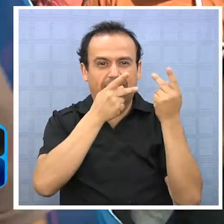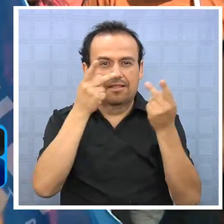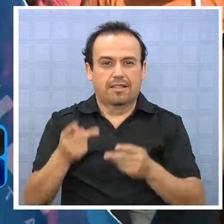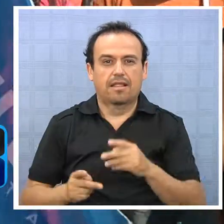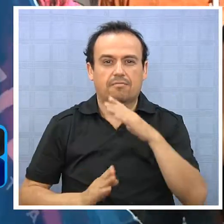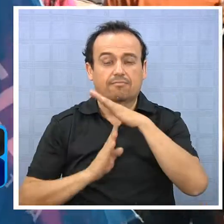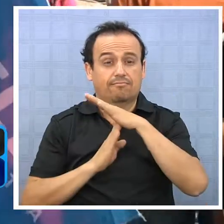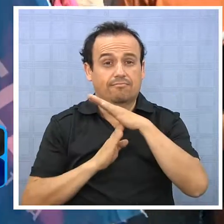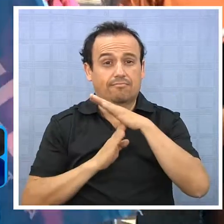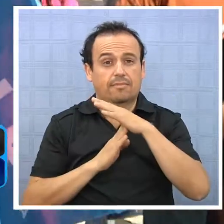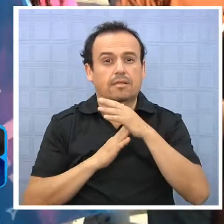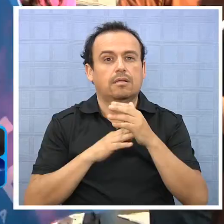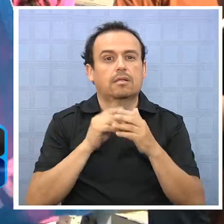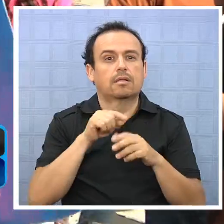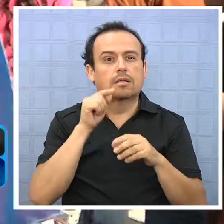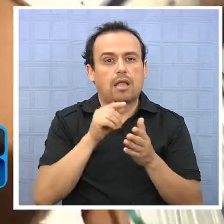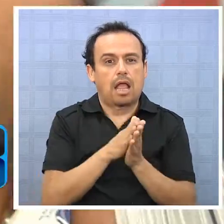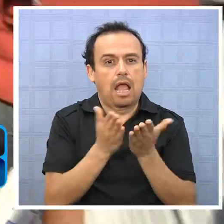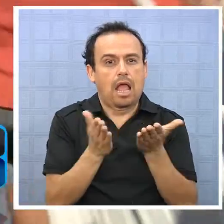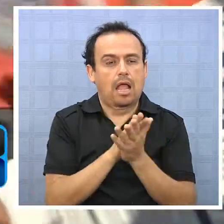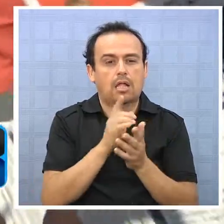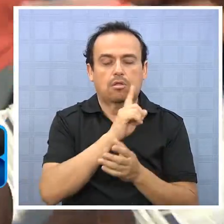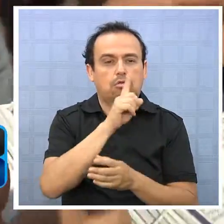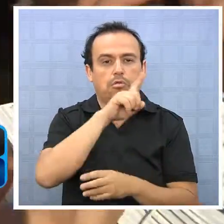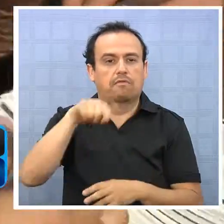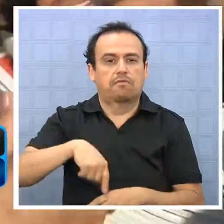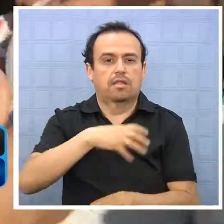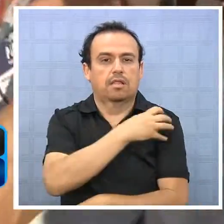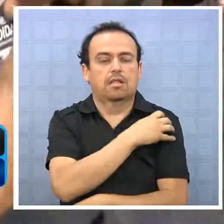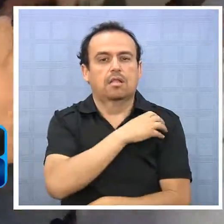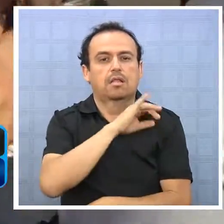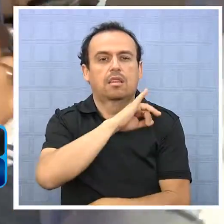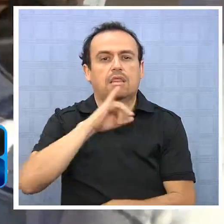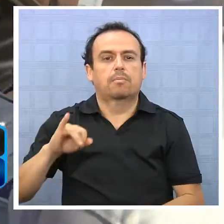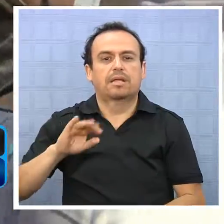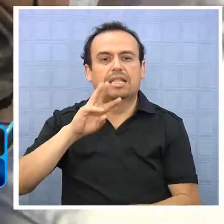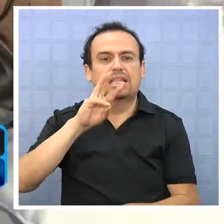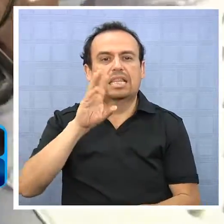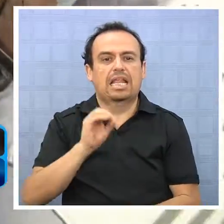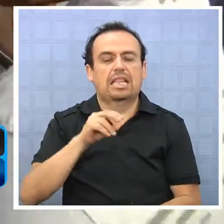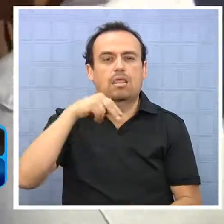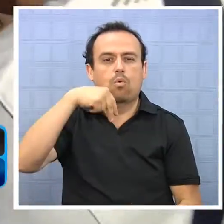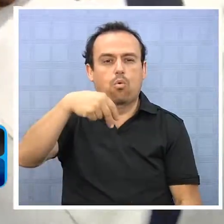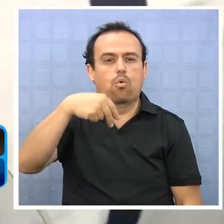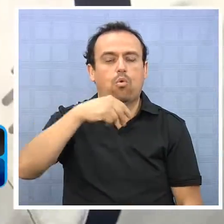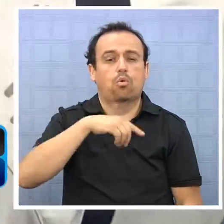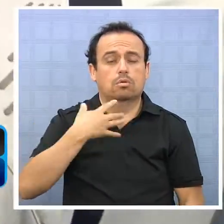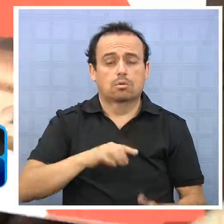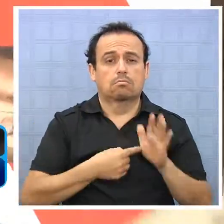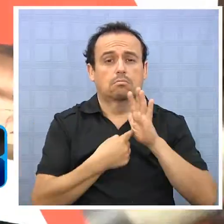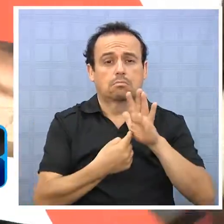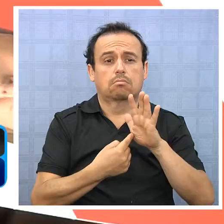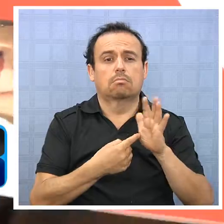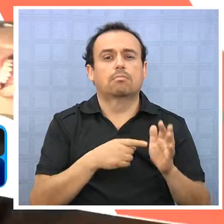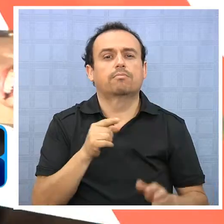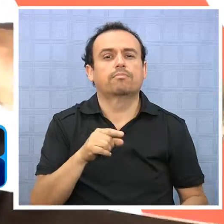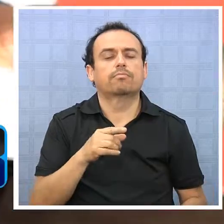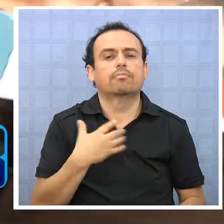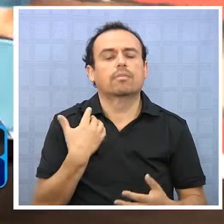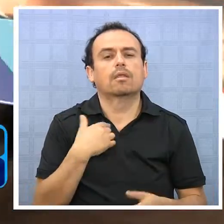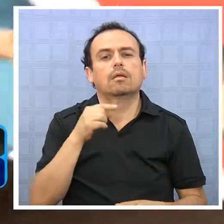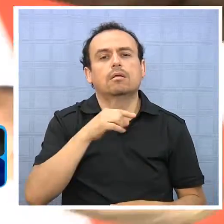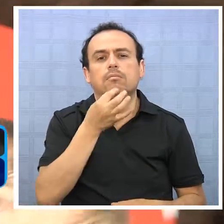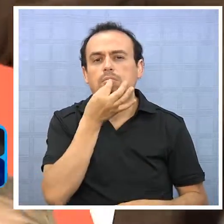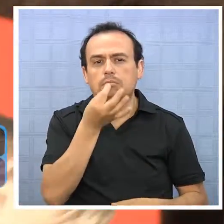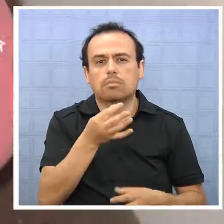esperar por un tiempo Pues dentro de su agenda no figura tarapacá hasta después del 30 de junio así lo dio a conocer su vocera nacional tras una